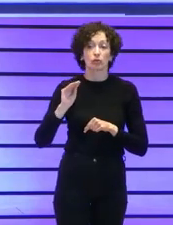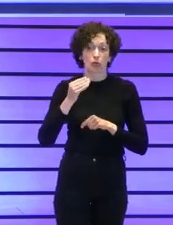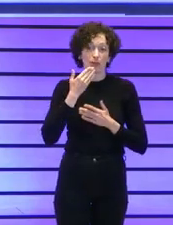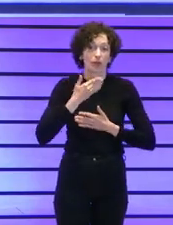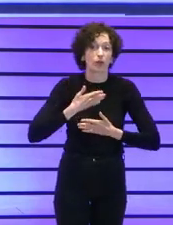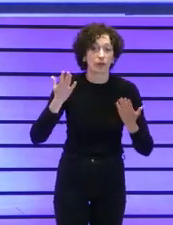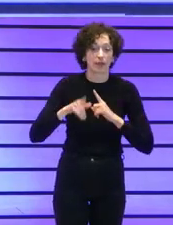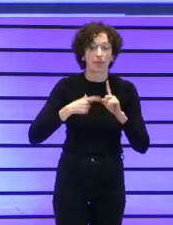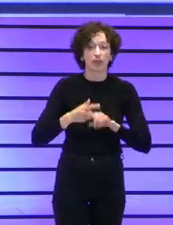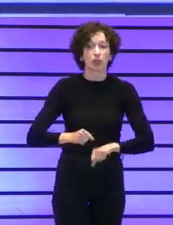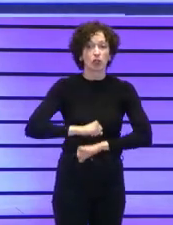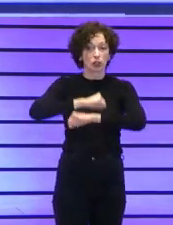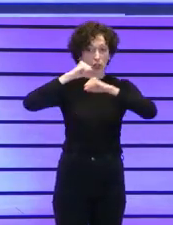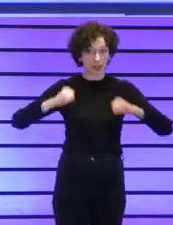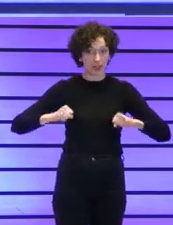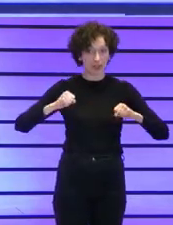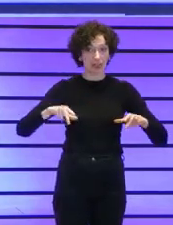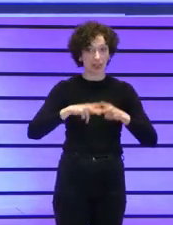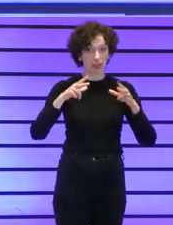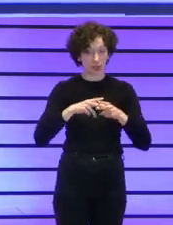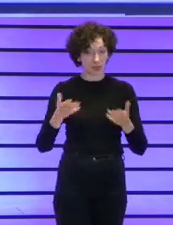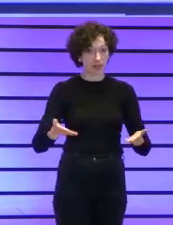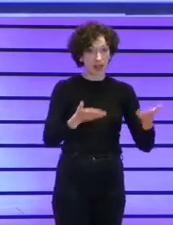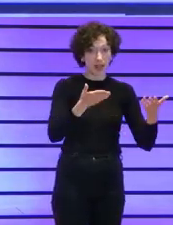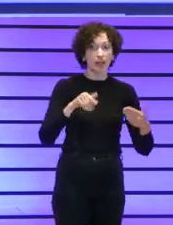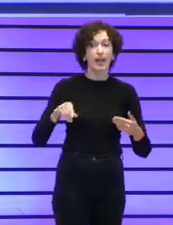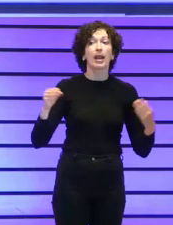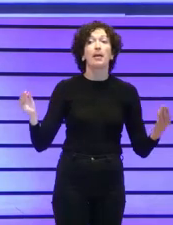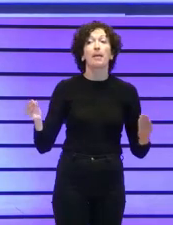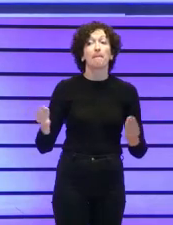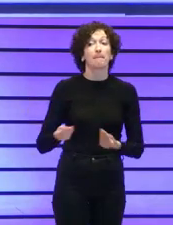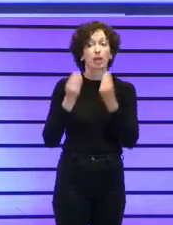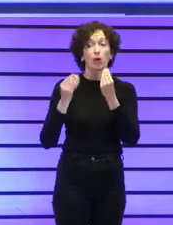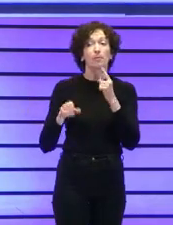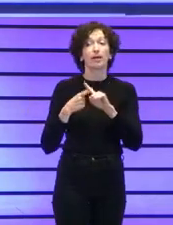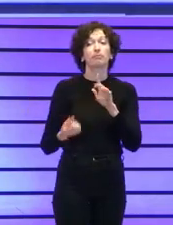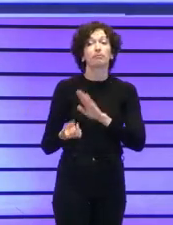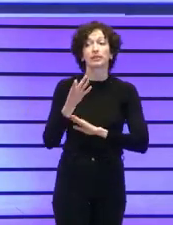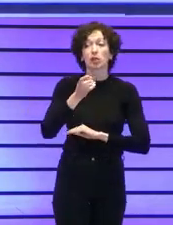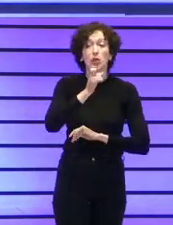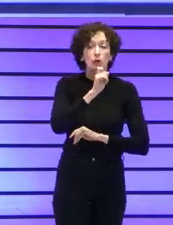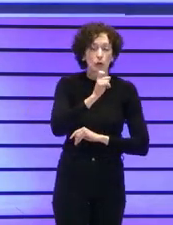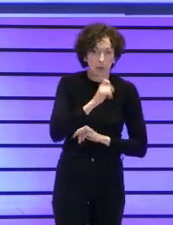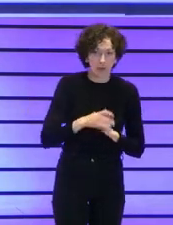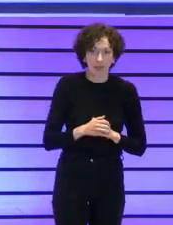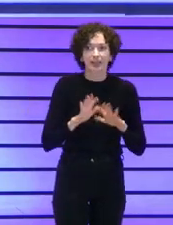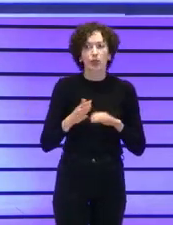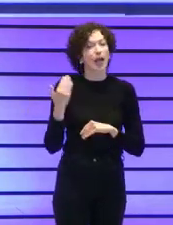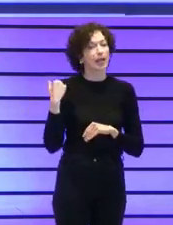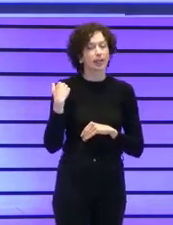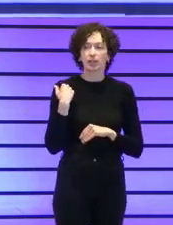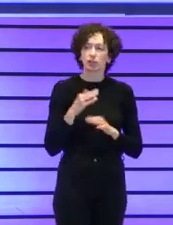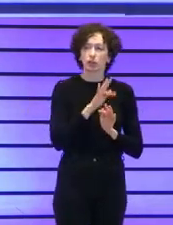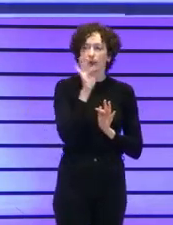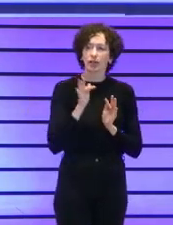y solidez que proyectan en la sociedad? ¿Lo he hecho bien? Tomás, lo has hecho fenomenal. Es que me he pasado el día de ayer con el rucurrucu, entonces no lo puedo evitar. O